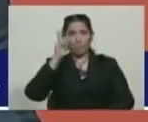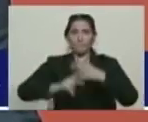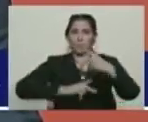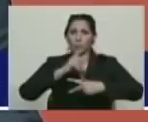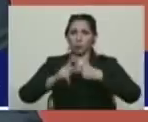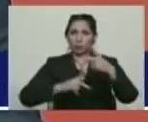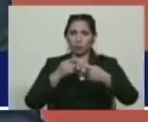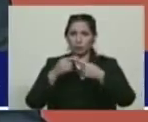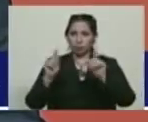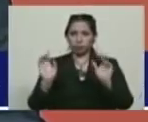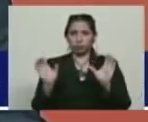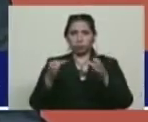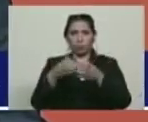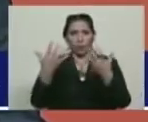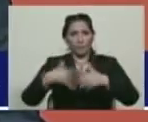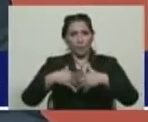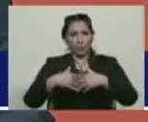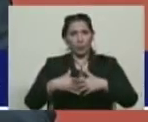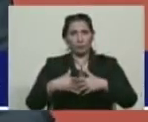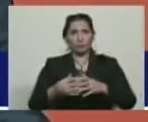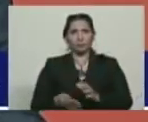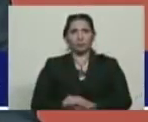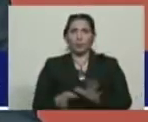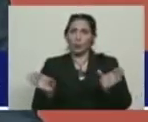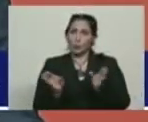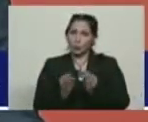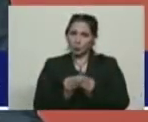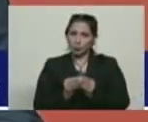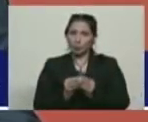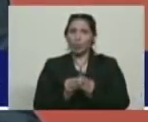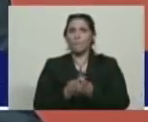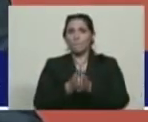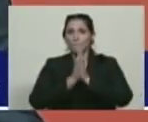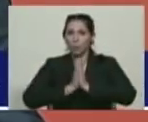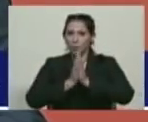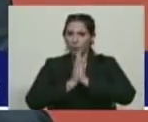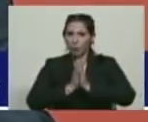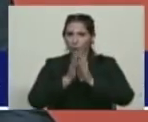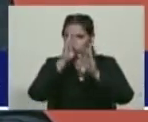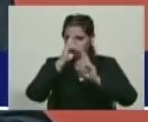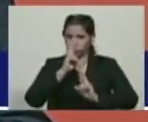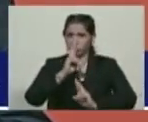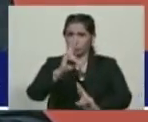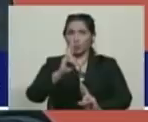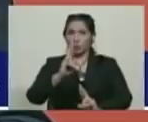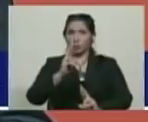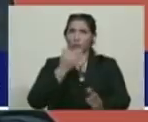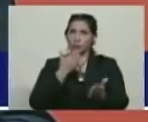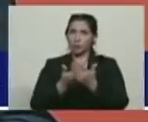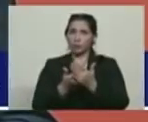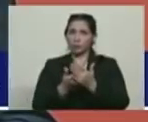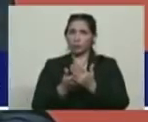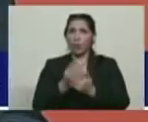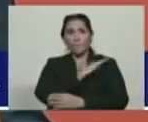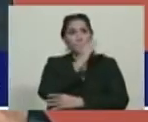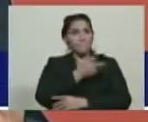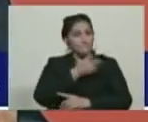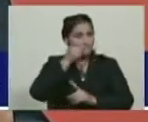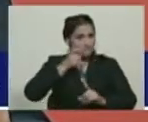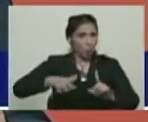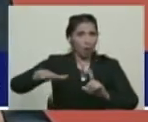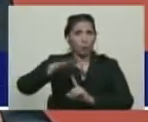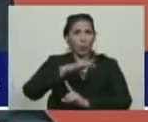estos sectores en consecuencia pedimos respeto y el pueblo a empoderarse la gaceta y a